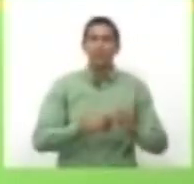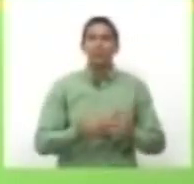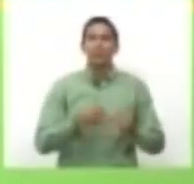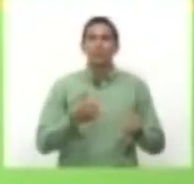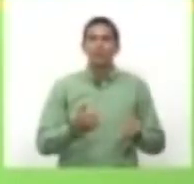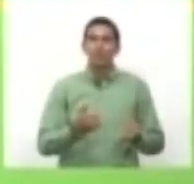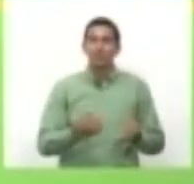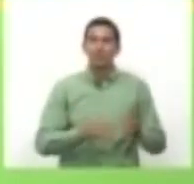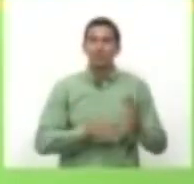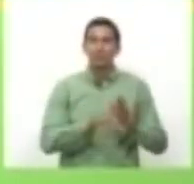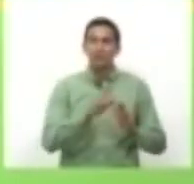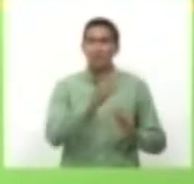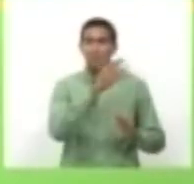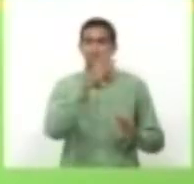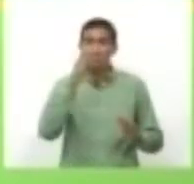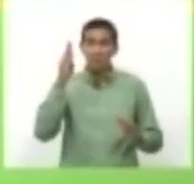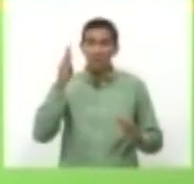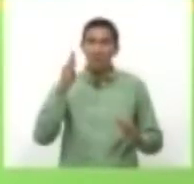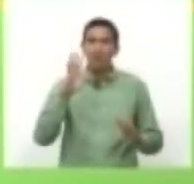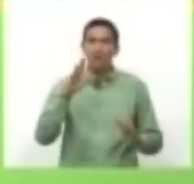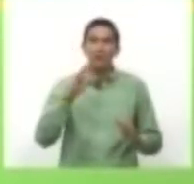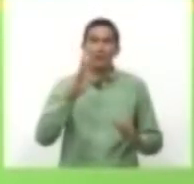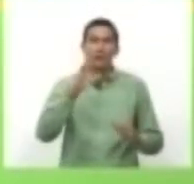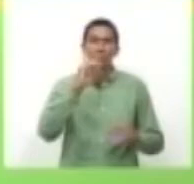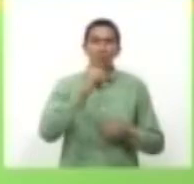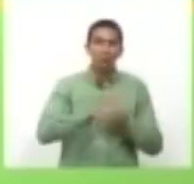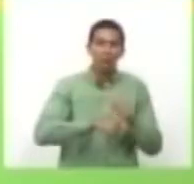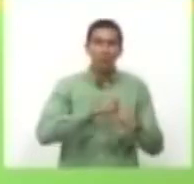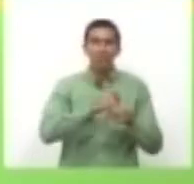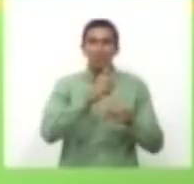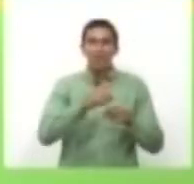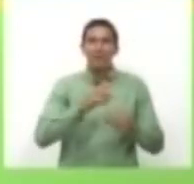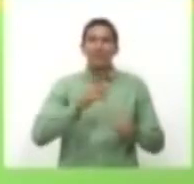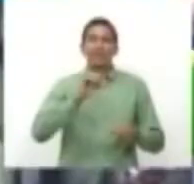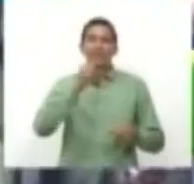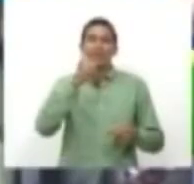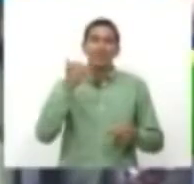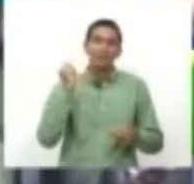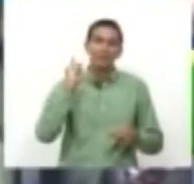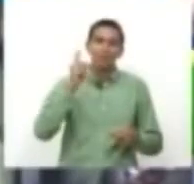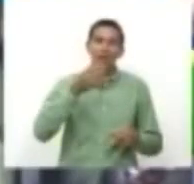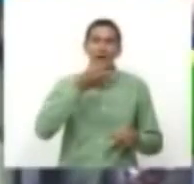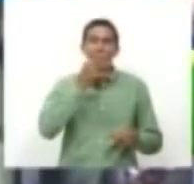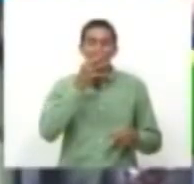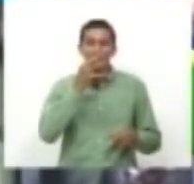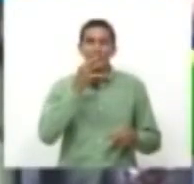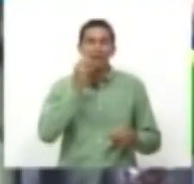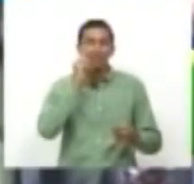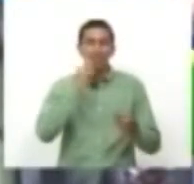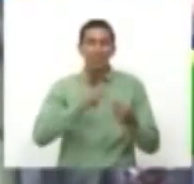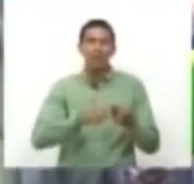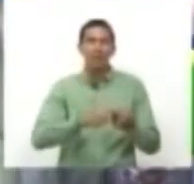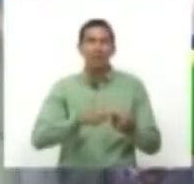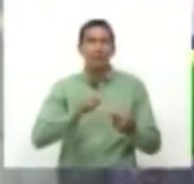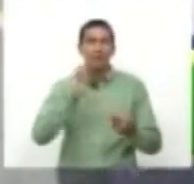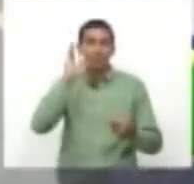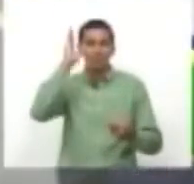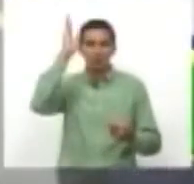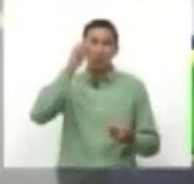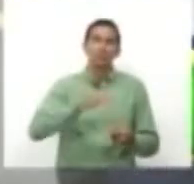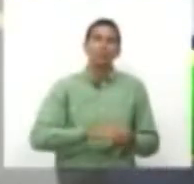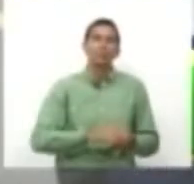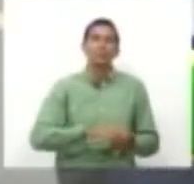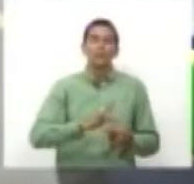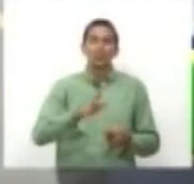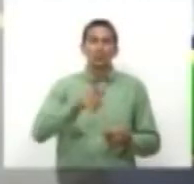cabo en el departamento del Atlántico el 10º Café por un Futuro. Con el fin de ayudar a recaudar fondos para hijos de viudas,